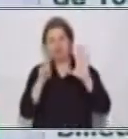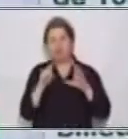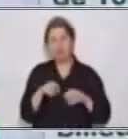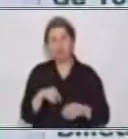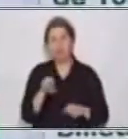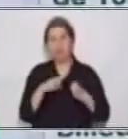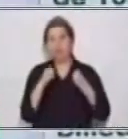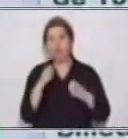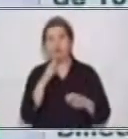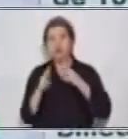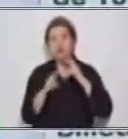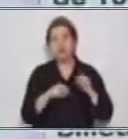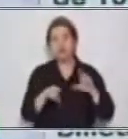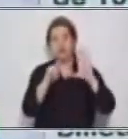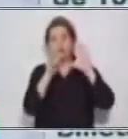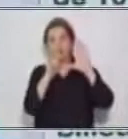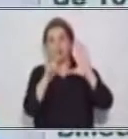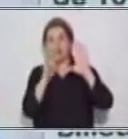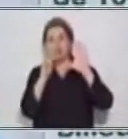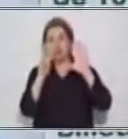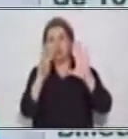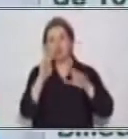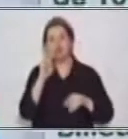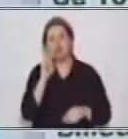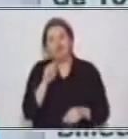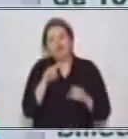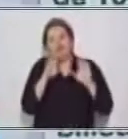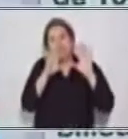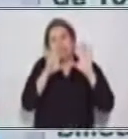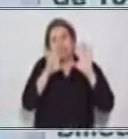$0.68.75. ¿Quieren que revisemos? Muy bien.